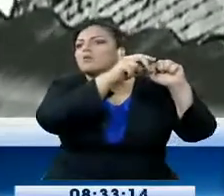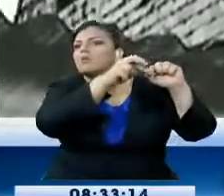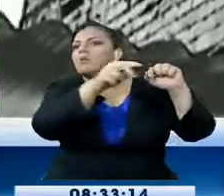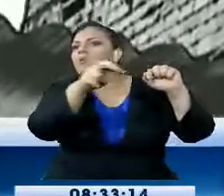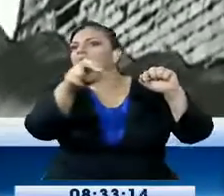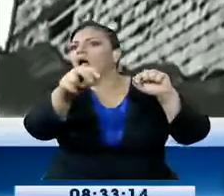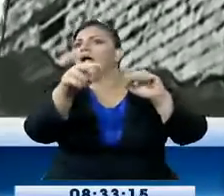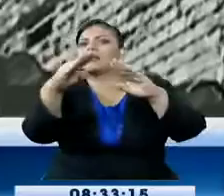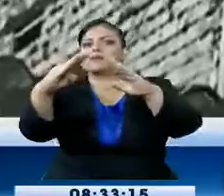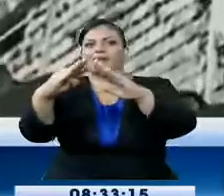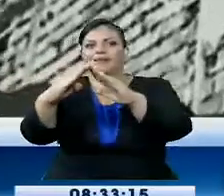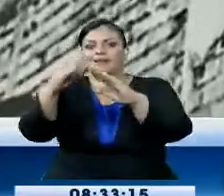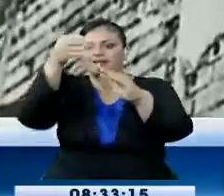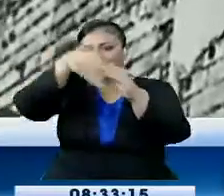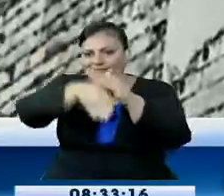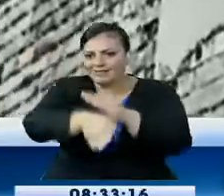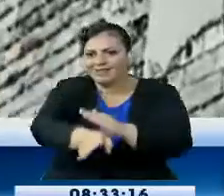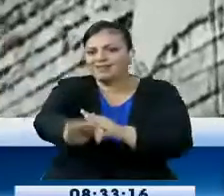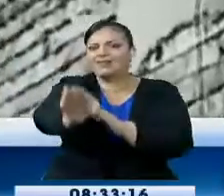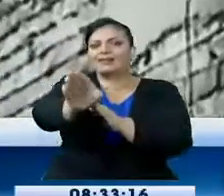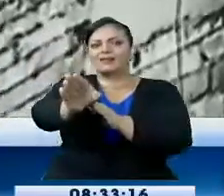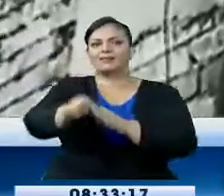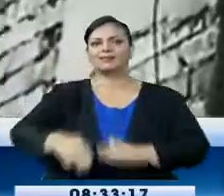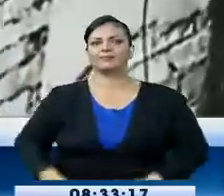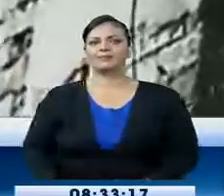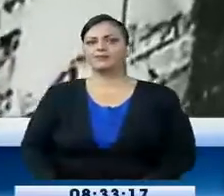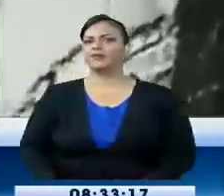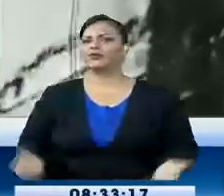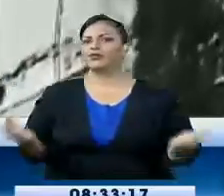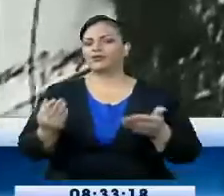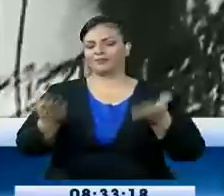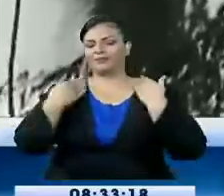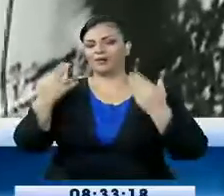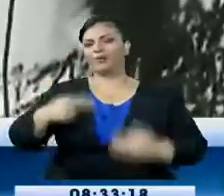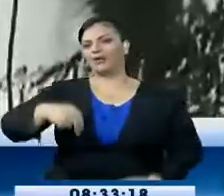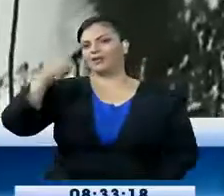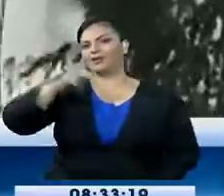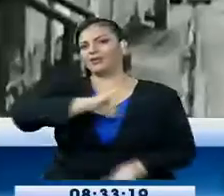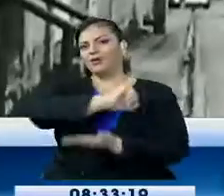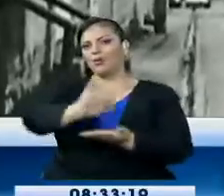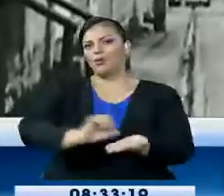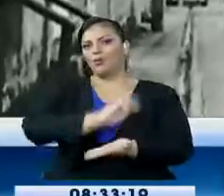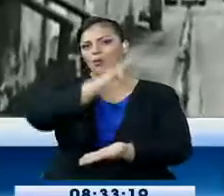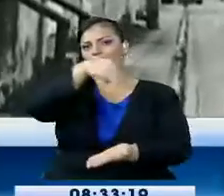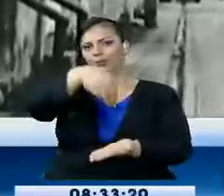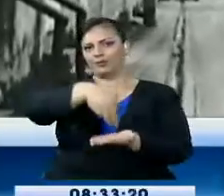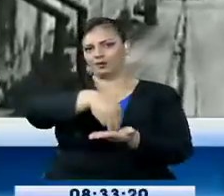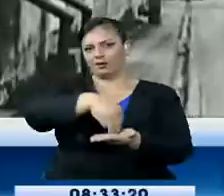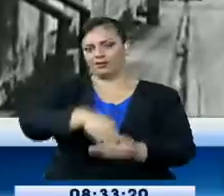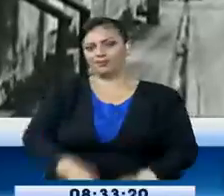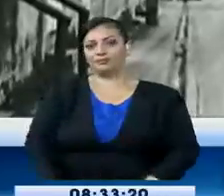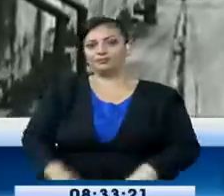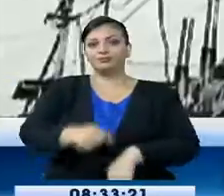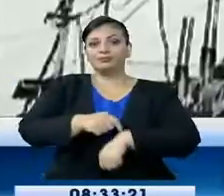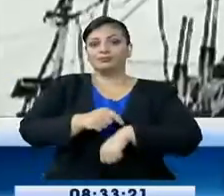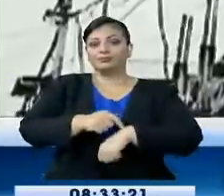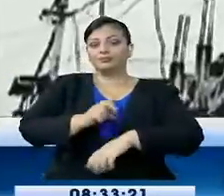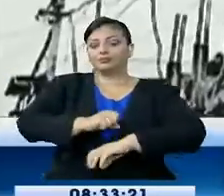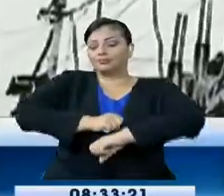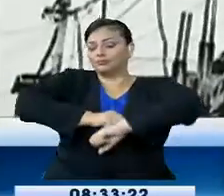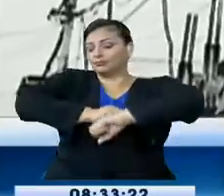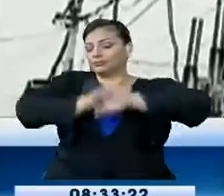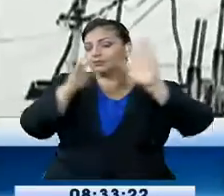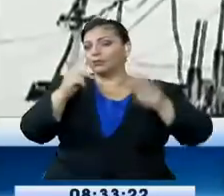robar. El hecho se registró en esta vivienda ubicada en la cooperativa Juan Montalvo, al noroeste de Guayaquil, en la madrugada. Pero a los